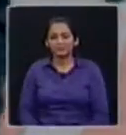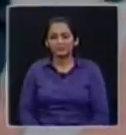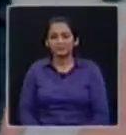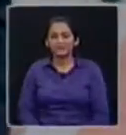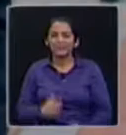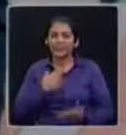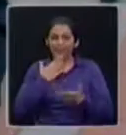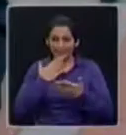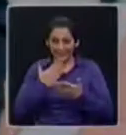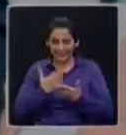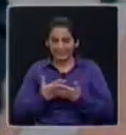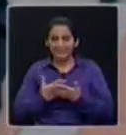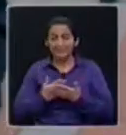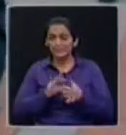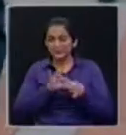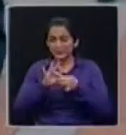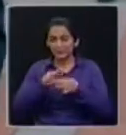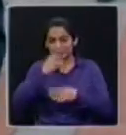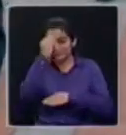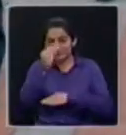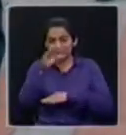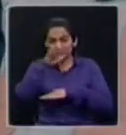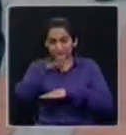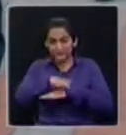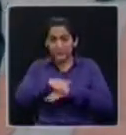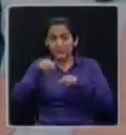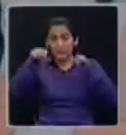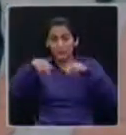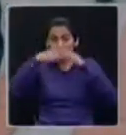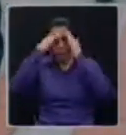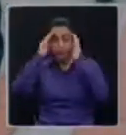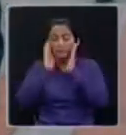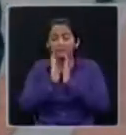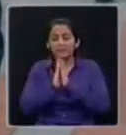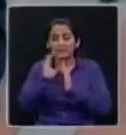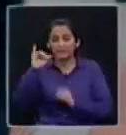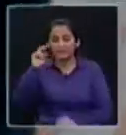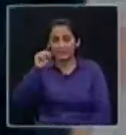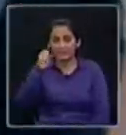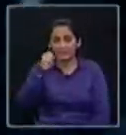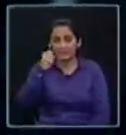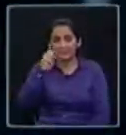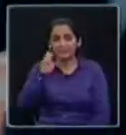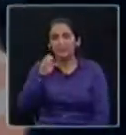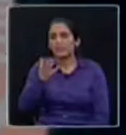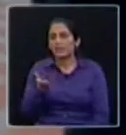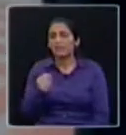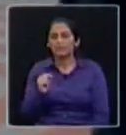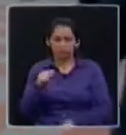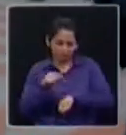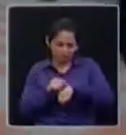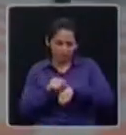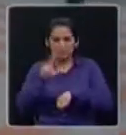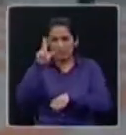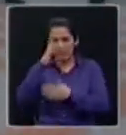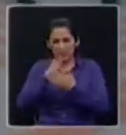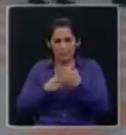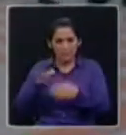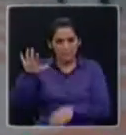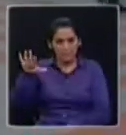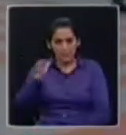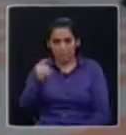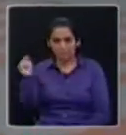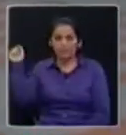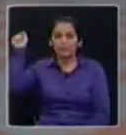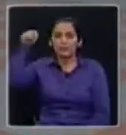Gracias, compañeros. Buenas tardes, amigos televidentes. La imagen de la Virgen del Cisne está previsto que llegue a las 15 horas con 30 minutos hacia